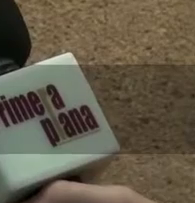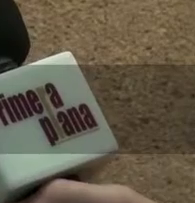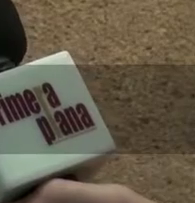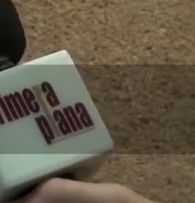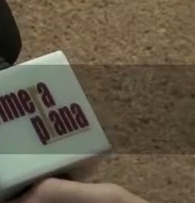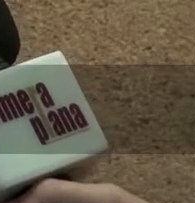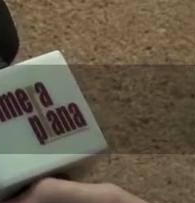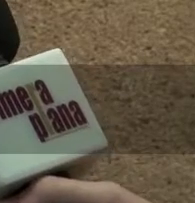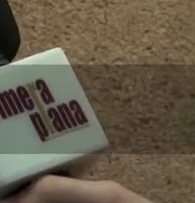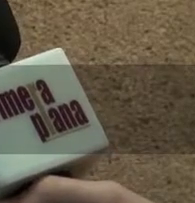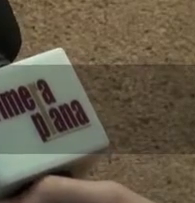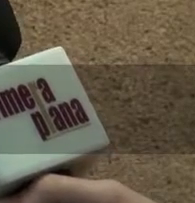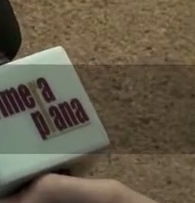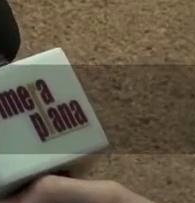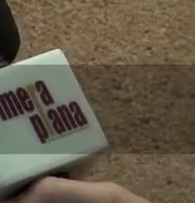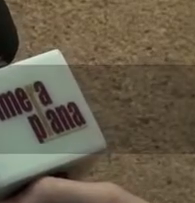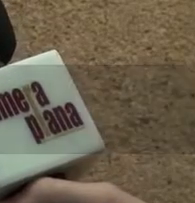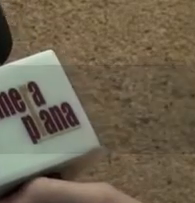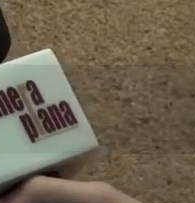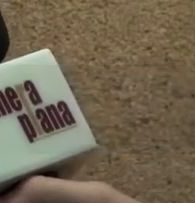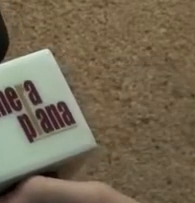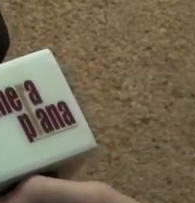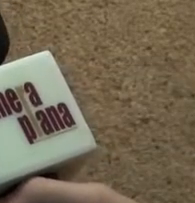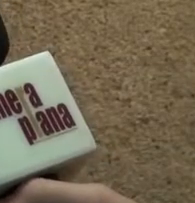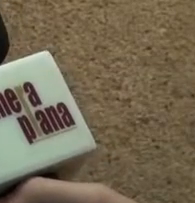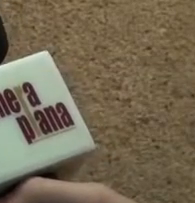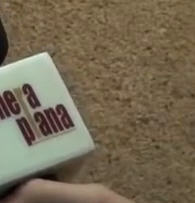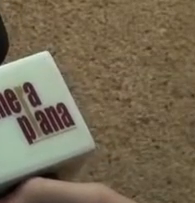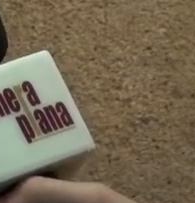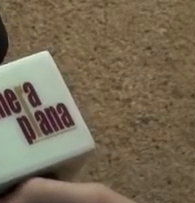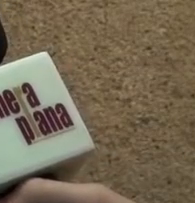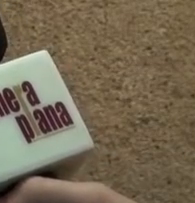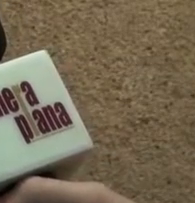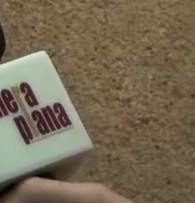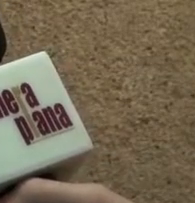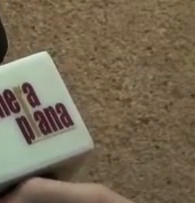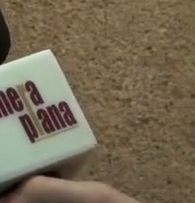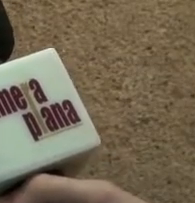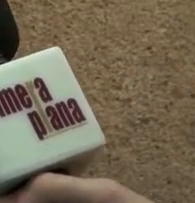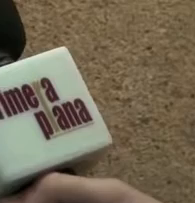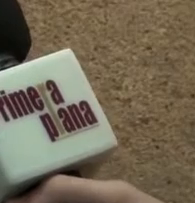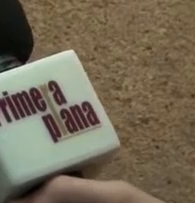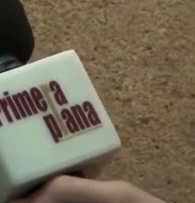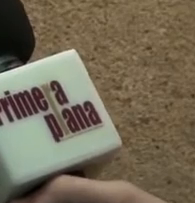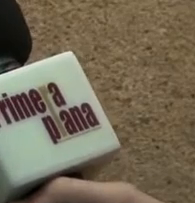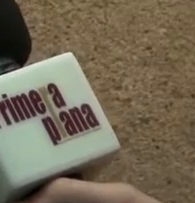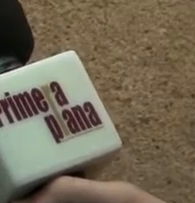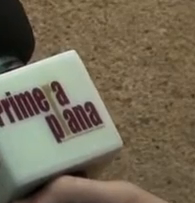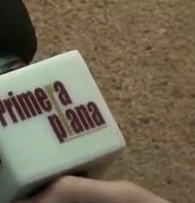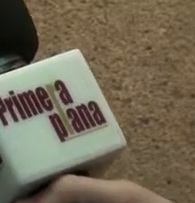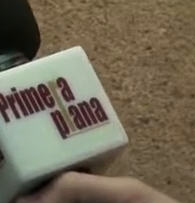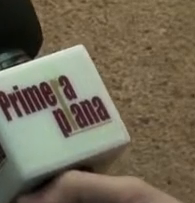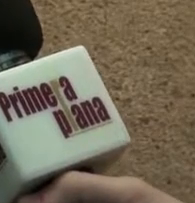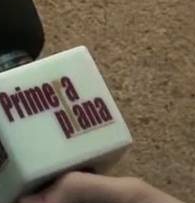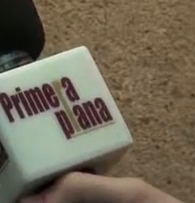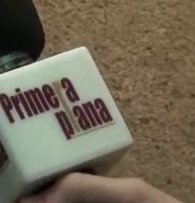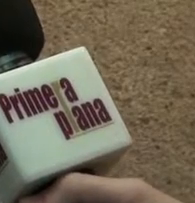con quien ella desea hacerlo una nueva vida. Poner dificultades a ese